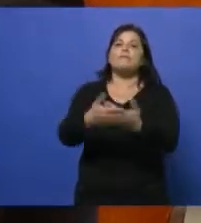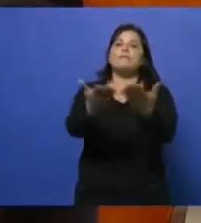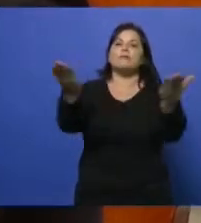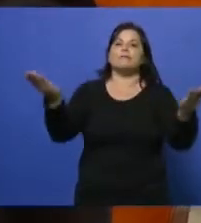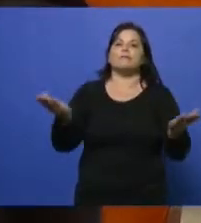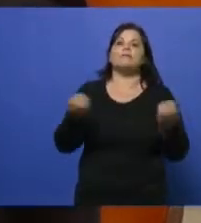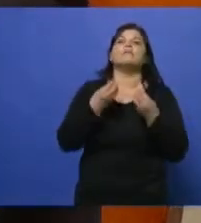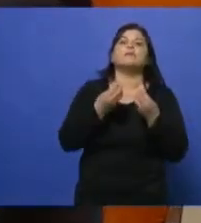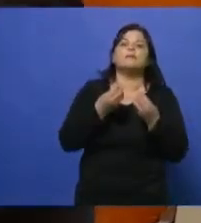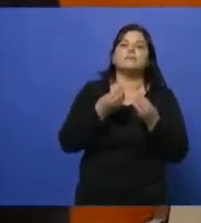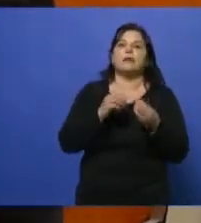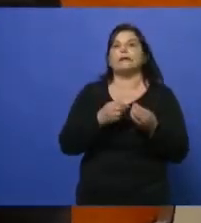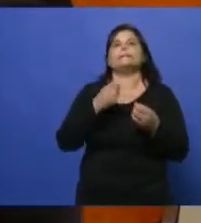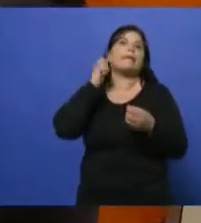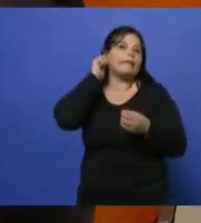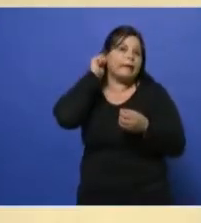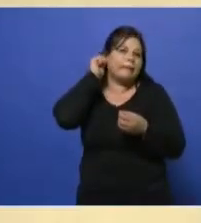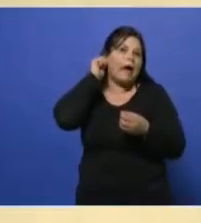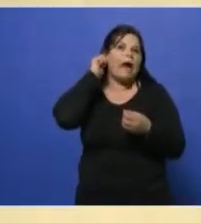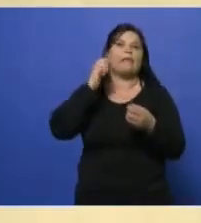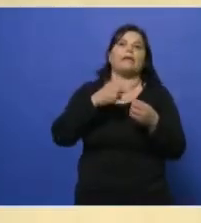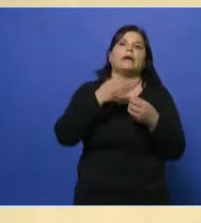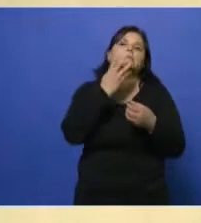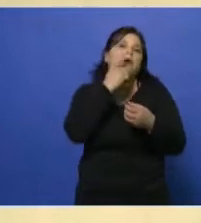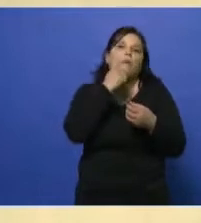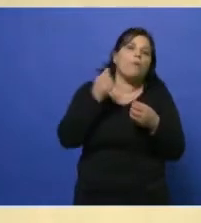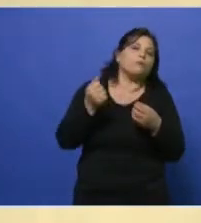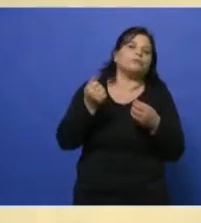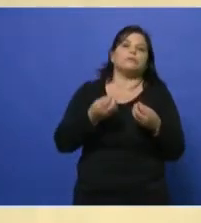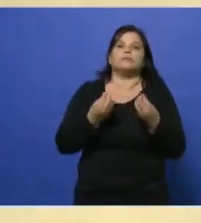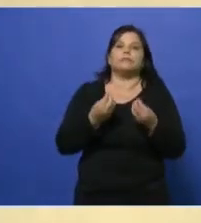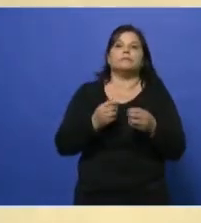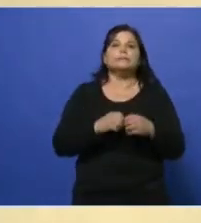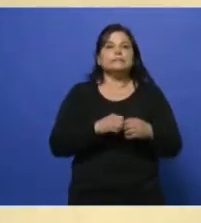edades, gustos, un poco muy variado? Precisamente eso, un poco